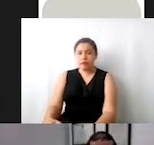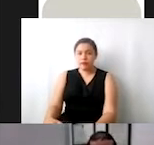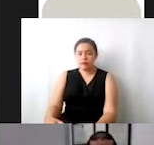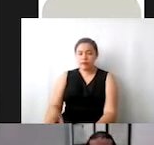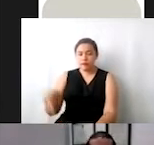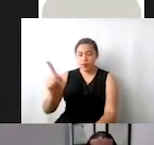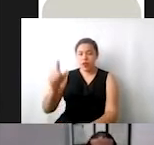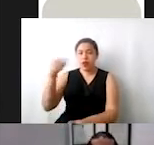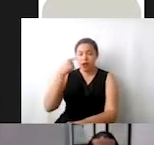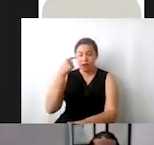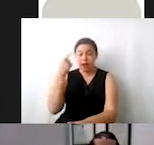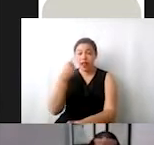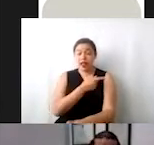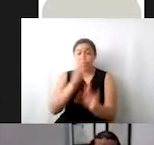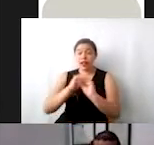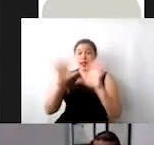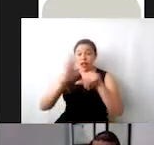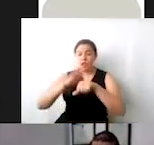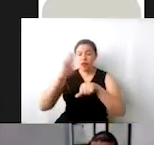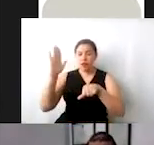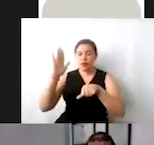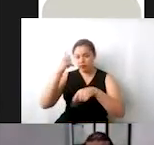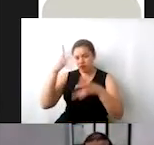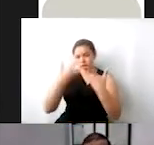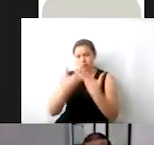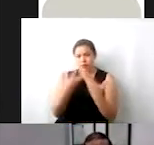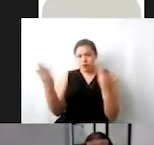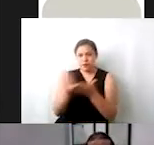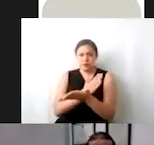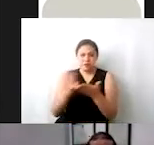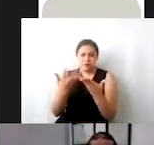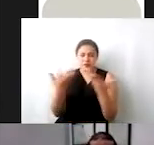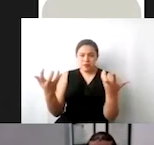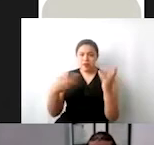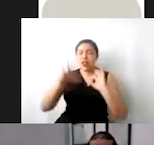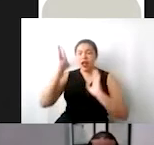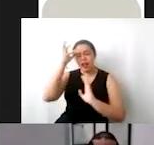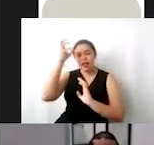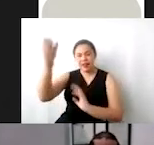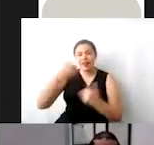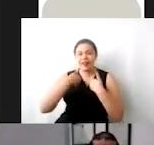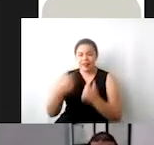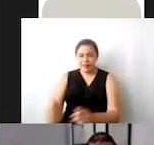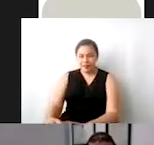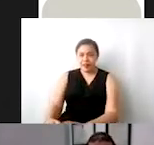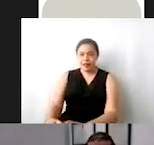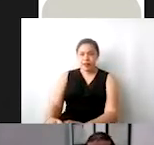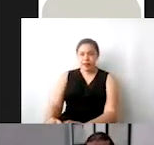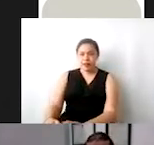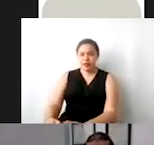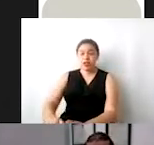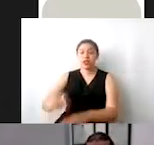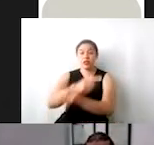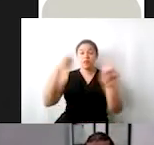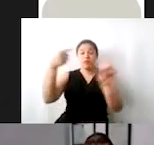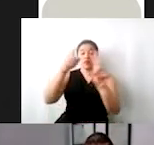sí está un poco más claro es que por exclusión los definimos. ¿Por qué? Si no forman parte del objeto